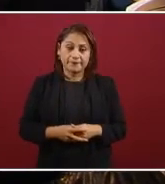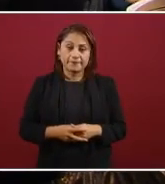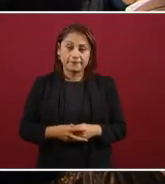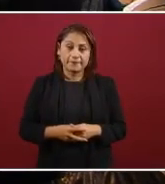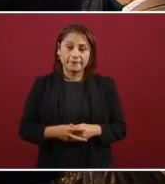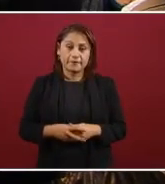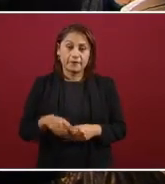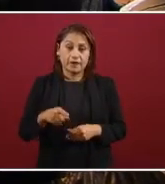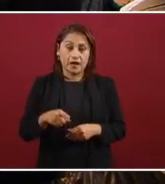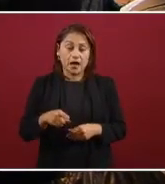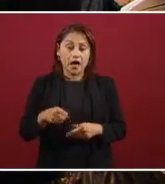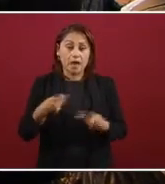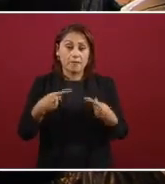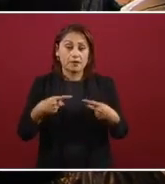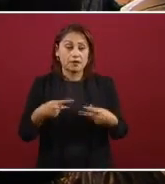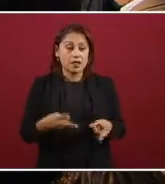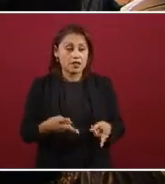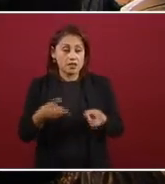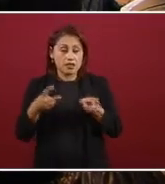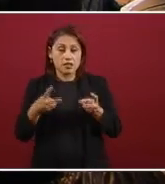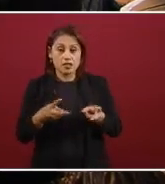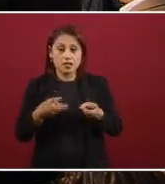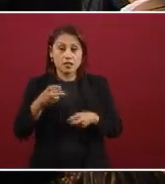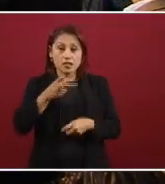extracción de gasolinas,